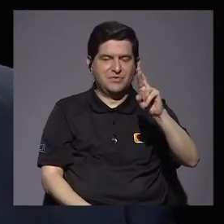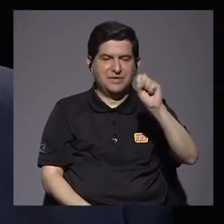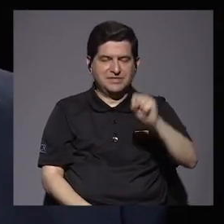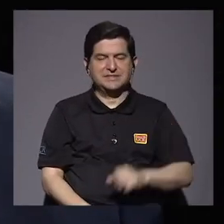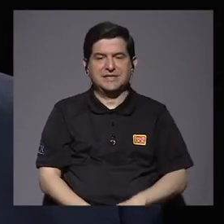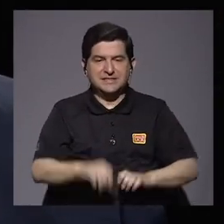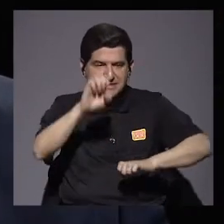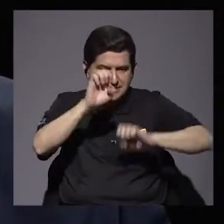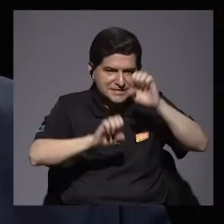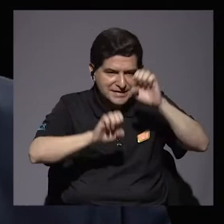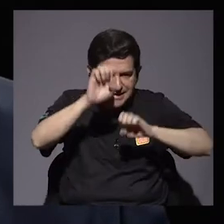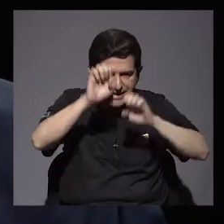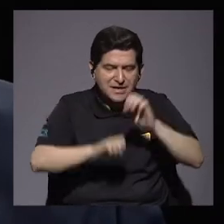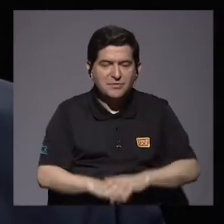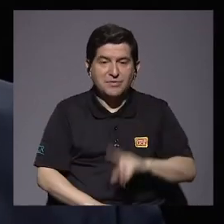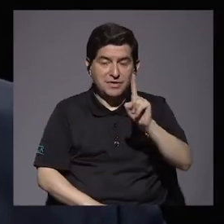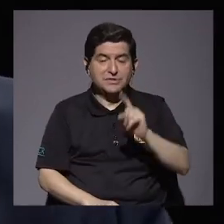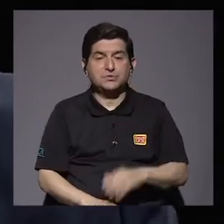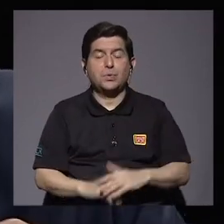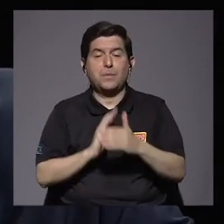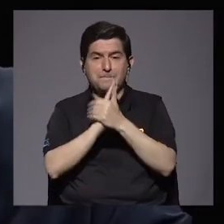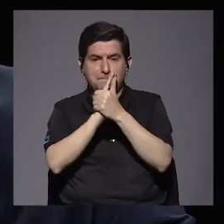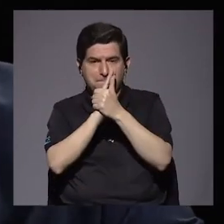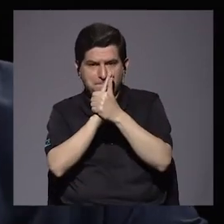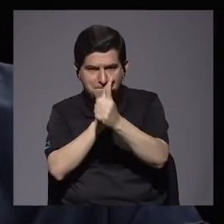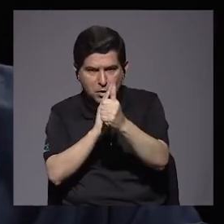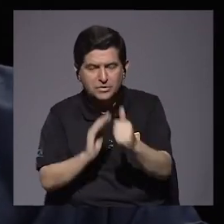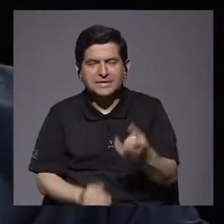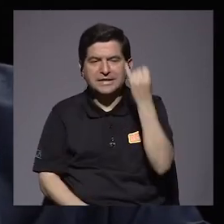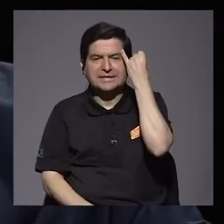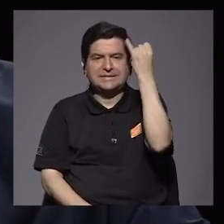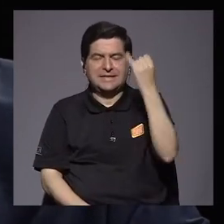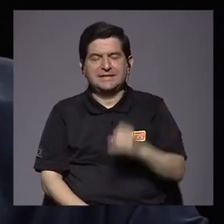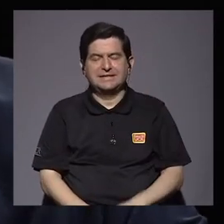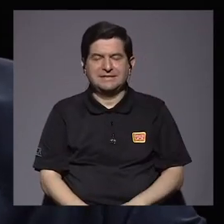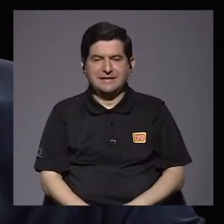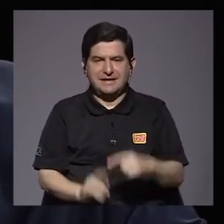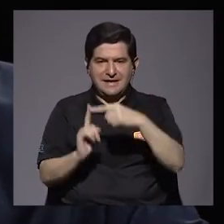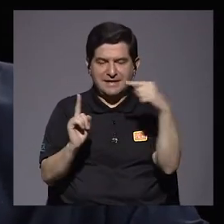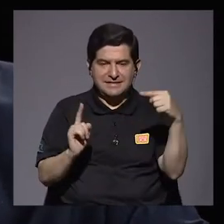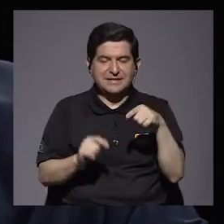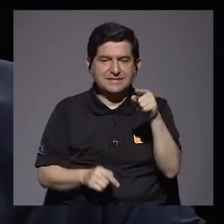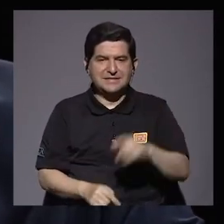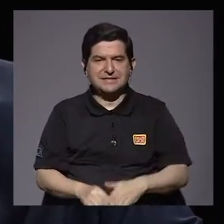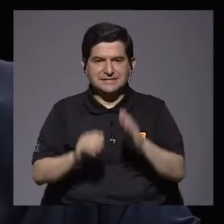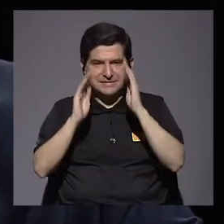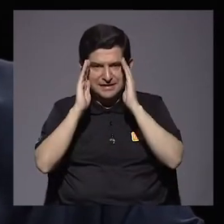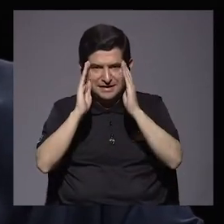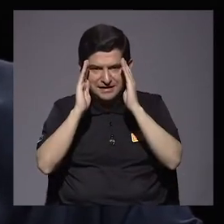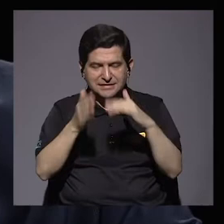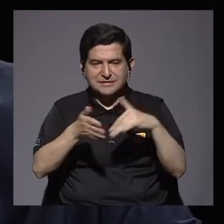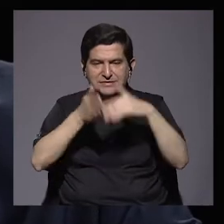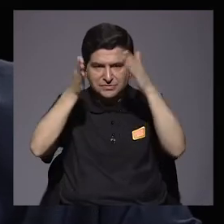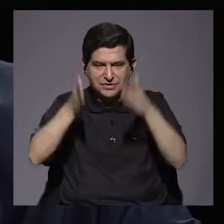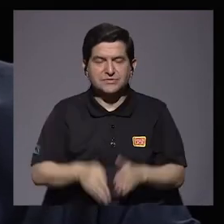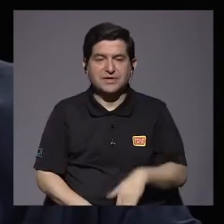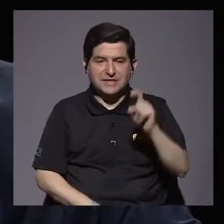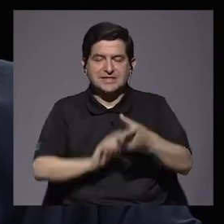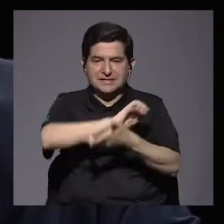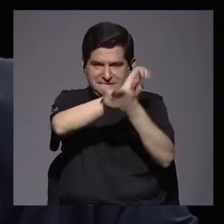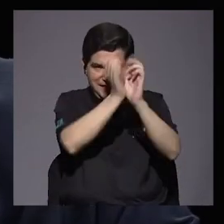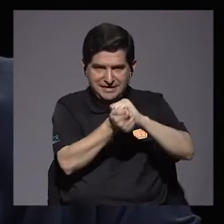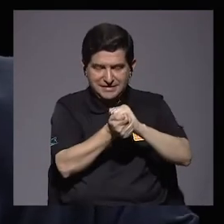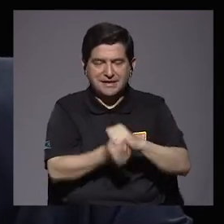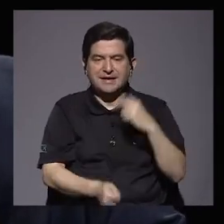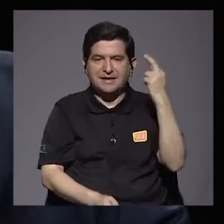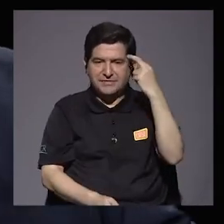y la evaluación ha sido uno de sus más potentes iniciativas desde ese trato que tenemos con los y las estudiantes.